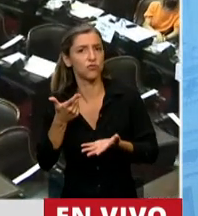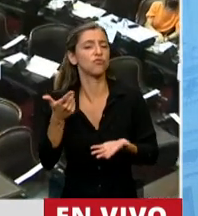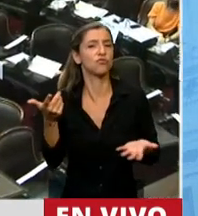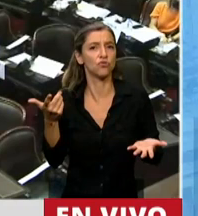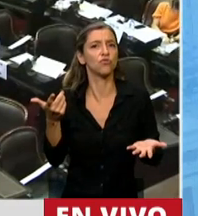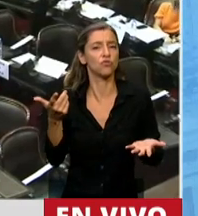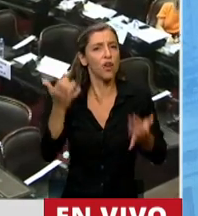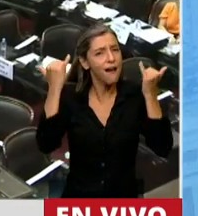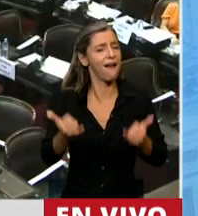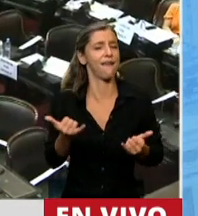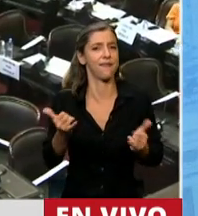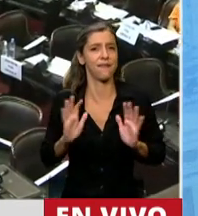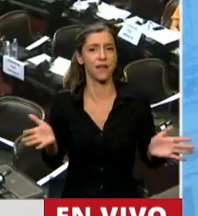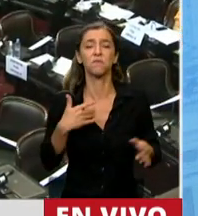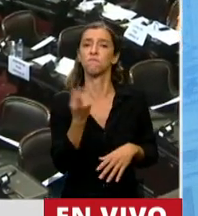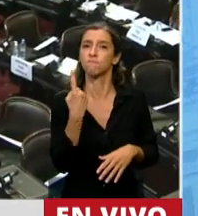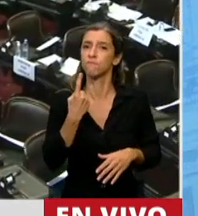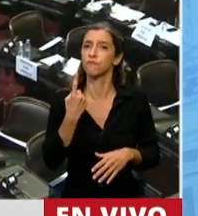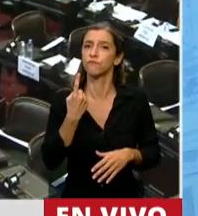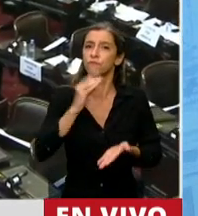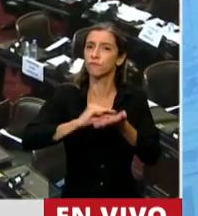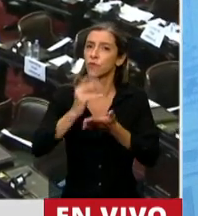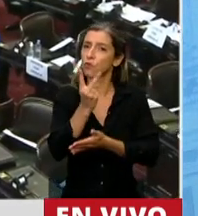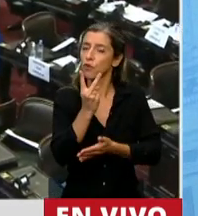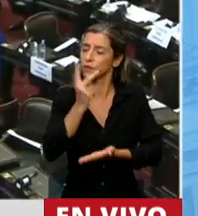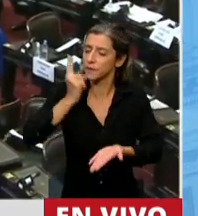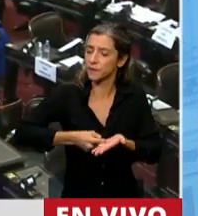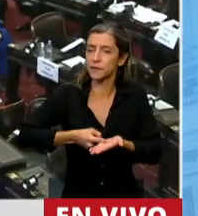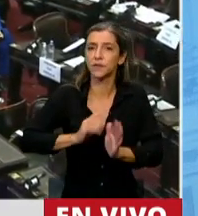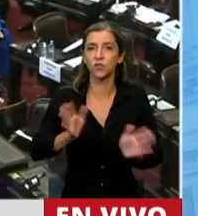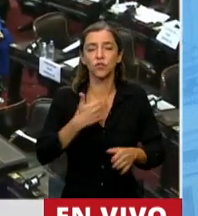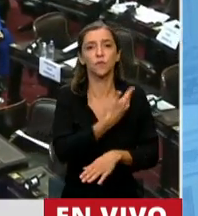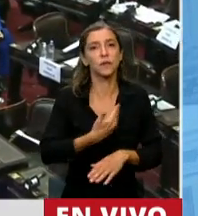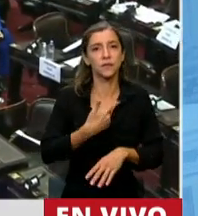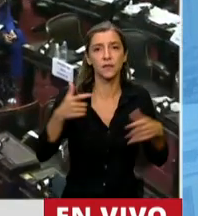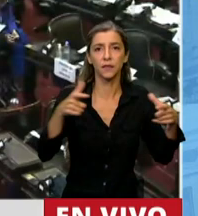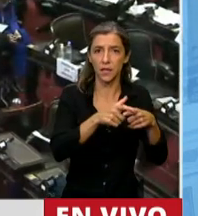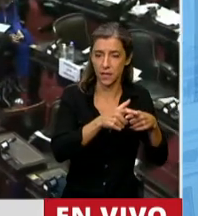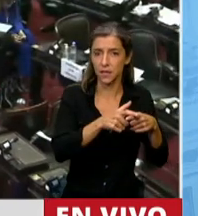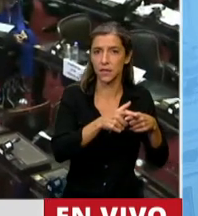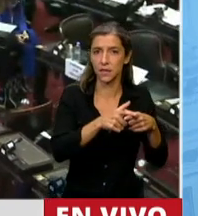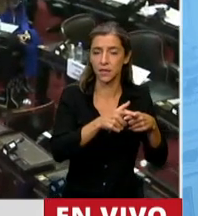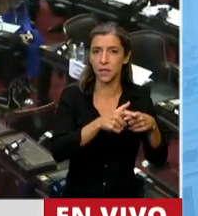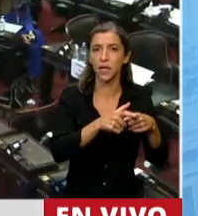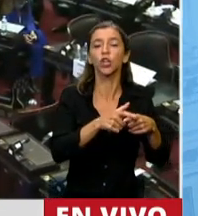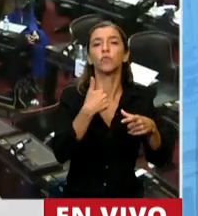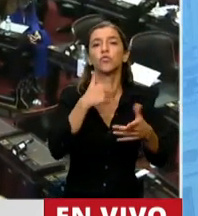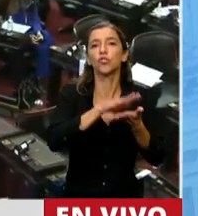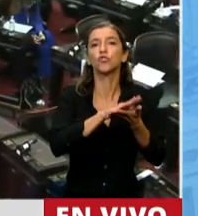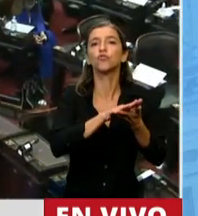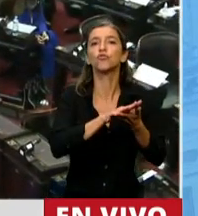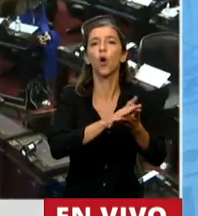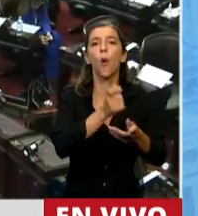decidimos con dos diputados de la Comisión de Derechos Humanos y el presidente de la Comisión de Libertad de